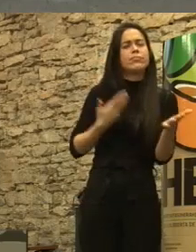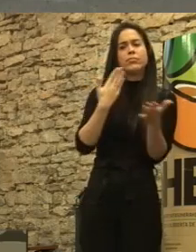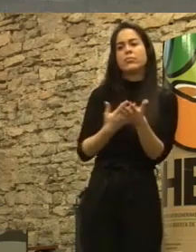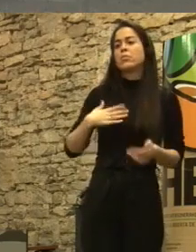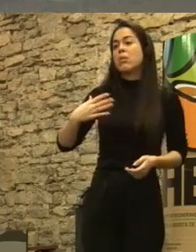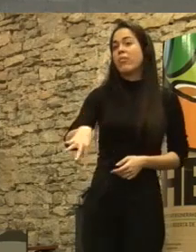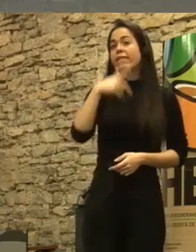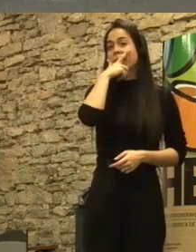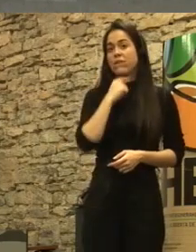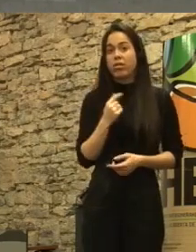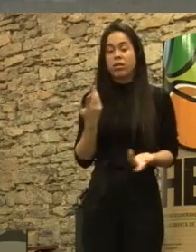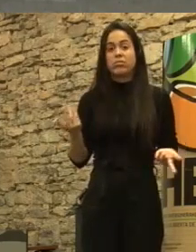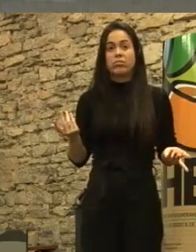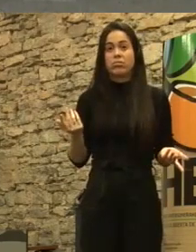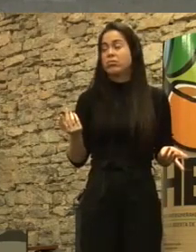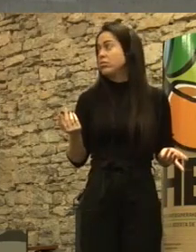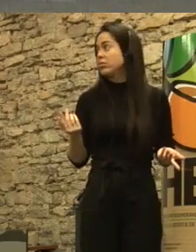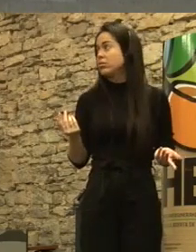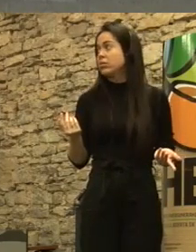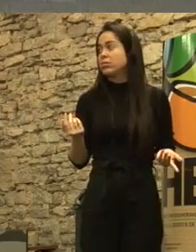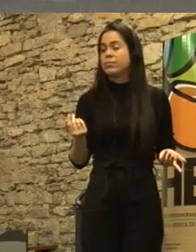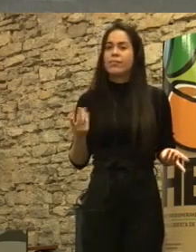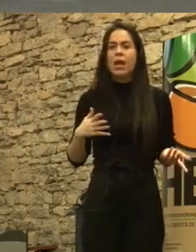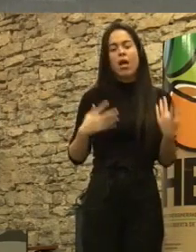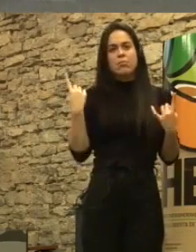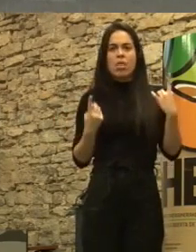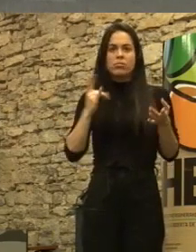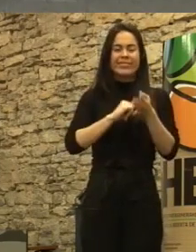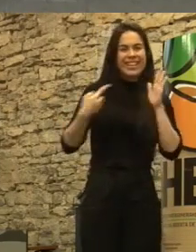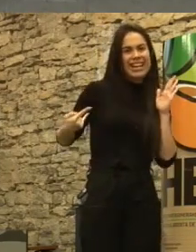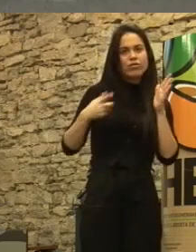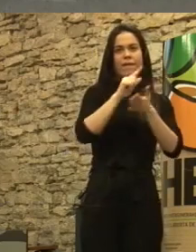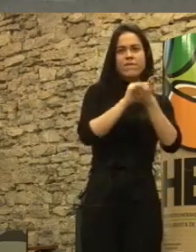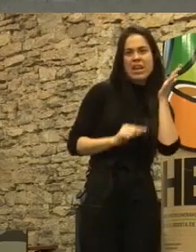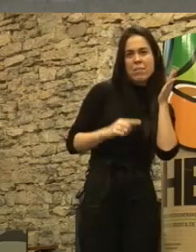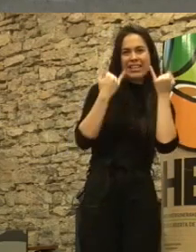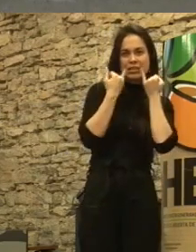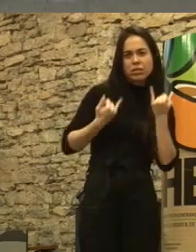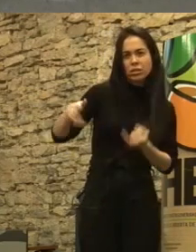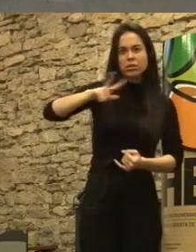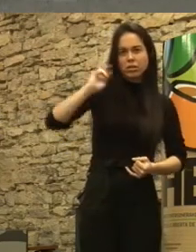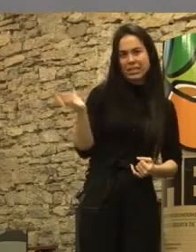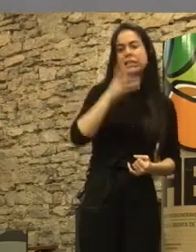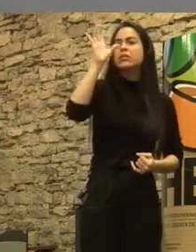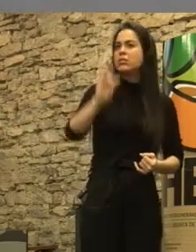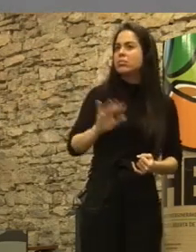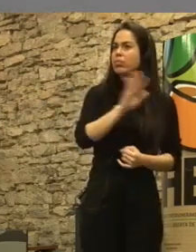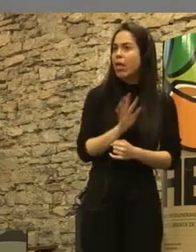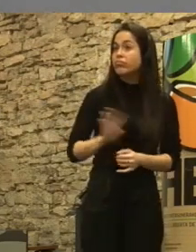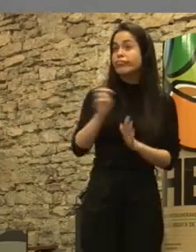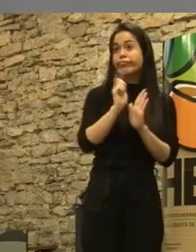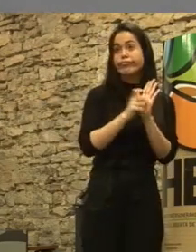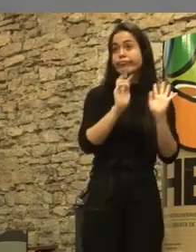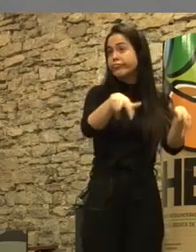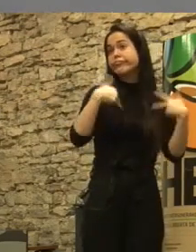una cosa que es fácil, tiene una pequeña coste tecnológico muchas veces, de firma electrónica, de cosas de este tipo, pero es una oportunidad que nos da esta ley, que es imperfecta, pero